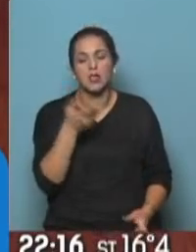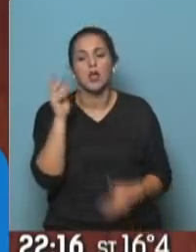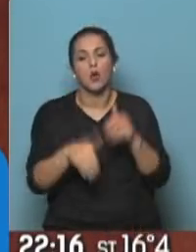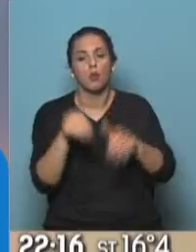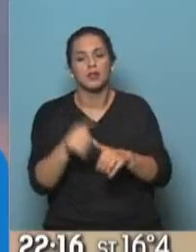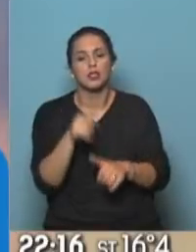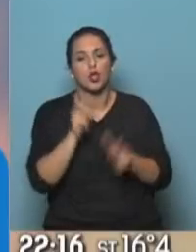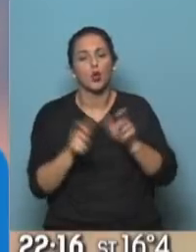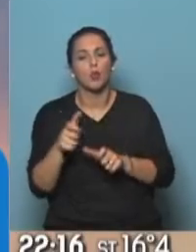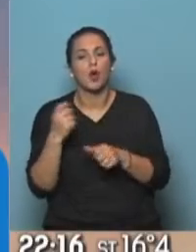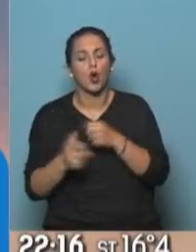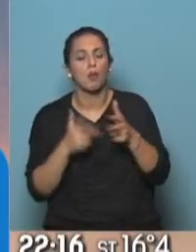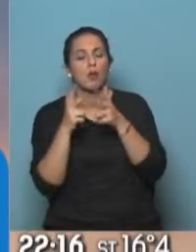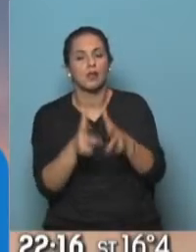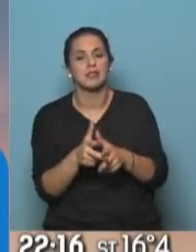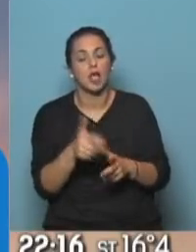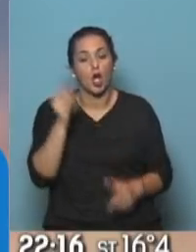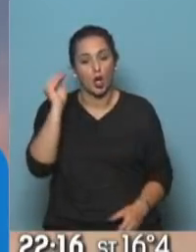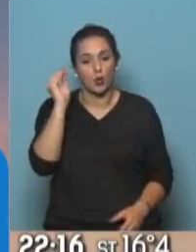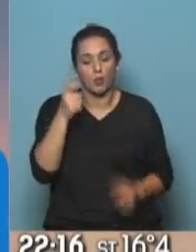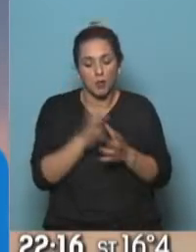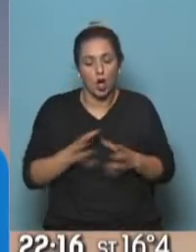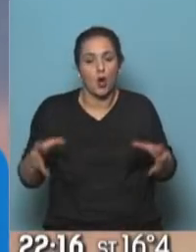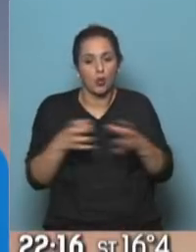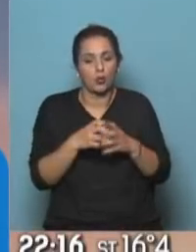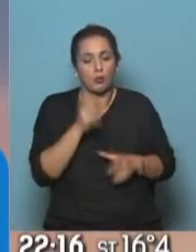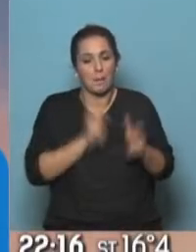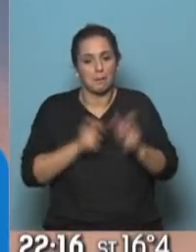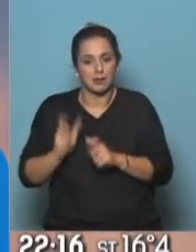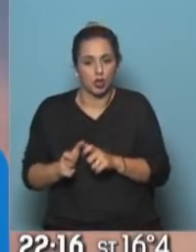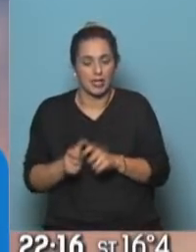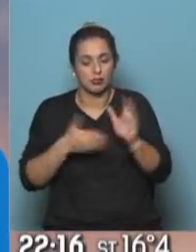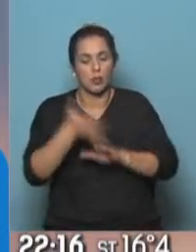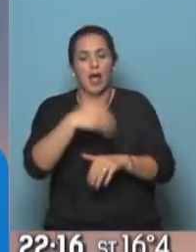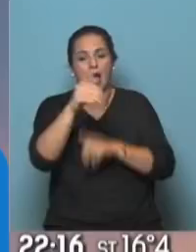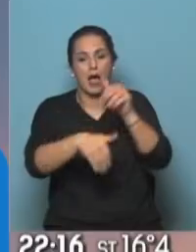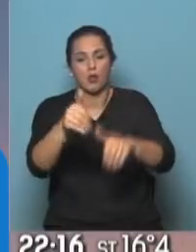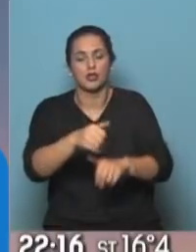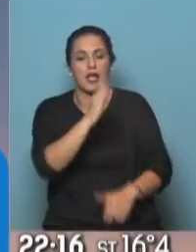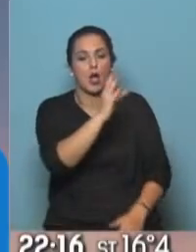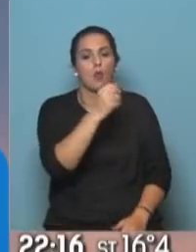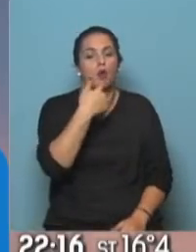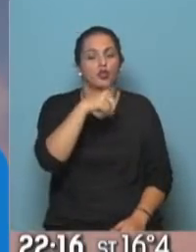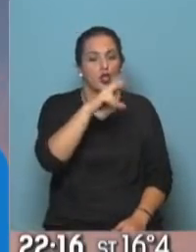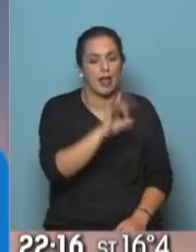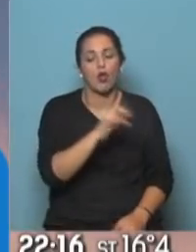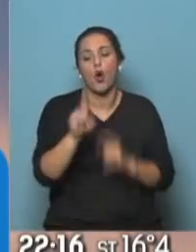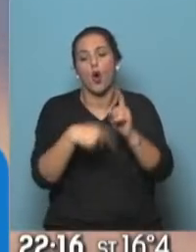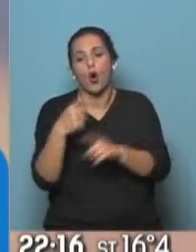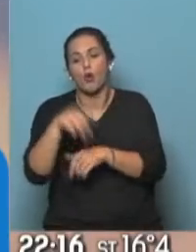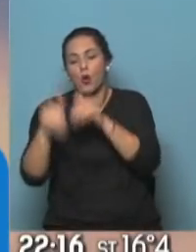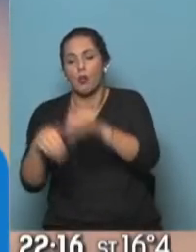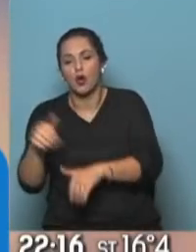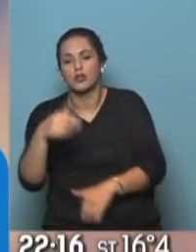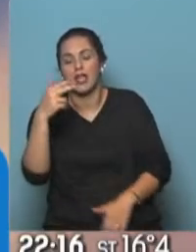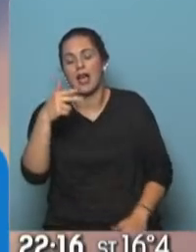electorado, ¿cómo definirías al electorado brasileño que vota a un Bolsonaro y uno que vota al PT a un Haddad aún